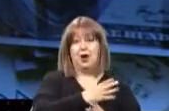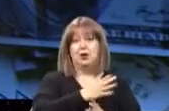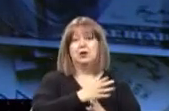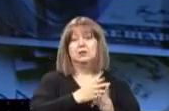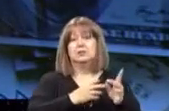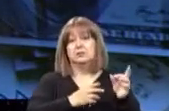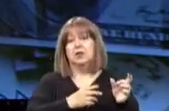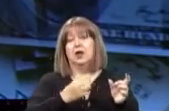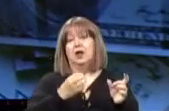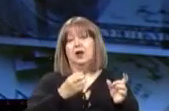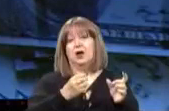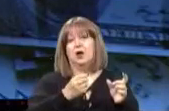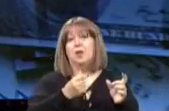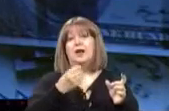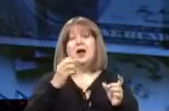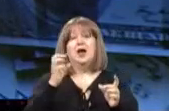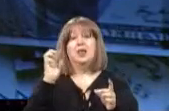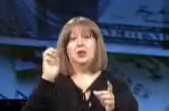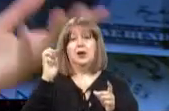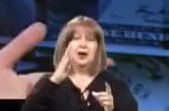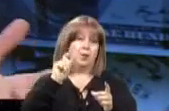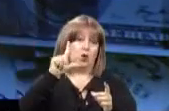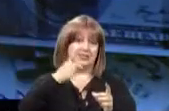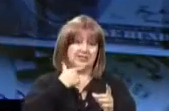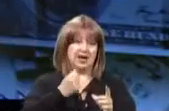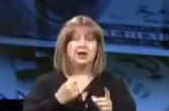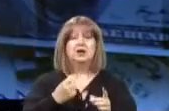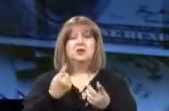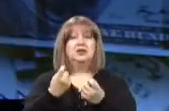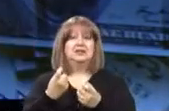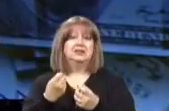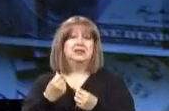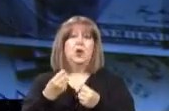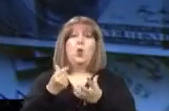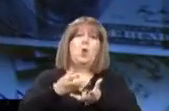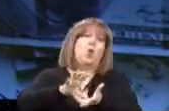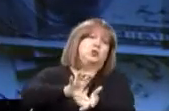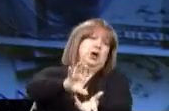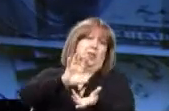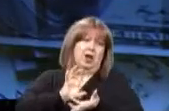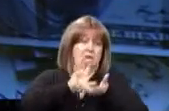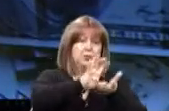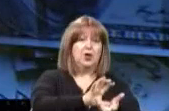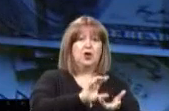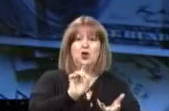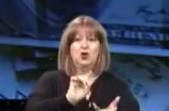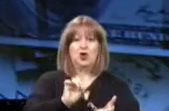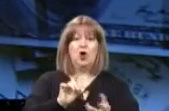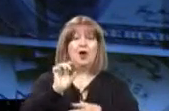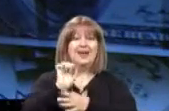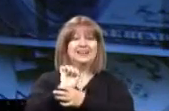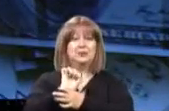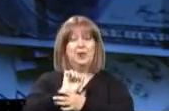cuenta de inversiones, compras dólares en la bolsa, muy fácil. No hace falta ser millonario, no hace falta ser experto en finanzas para poder acceder. Obviamente hay